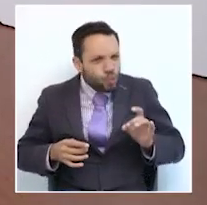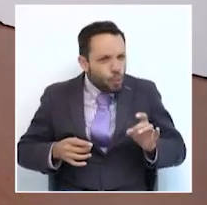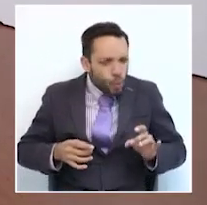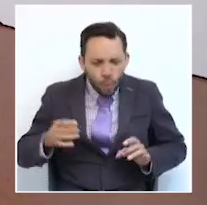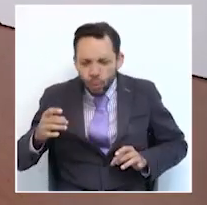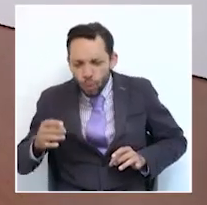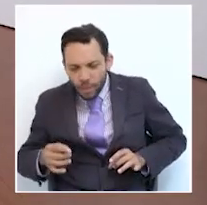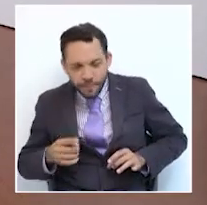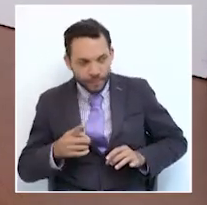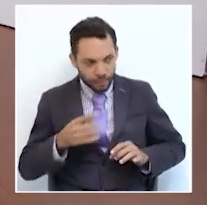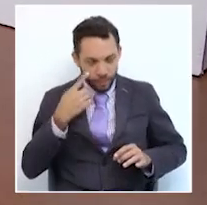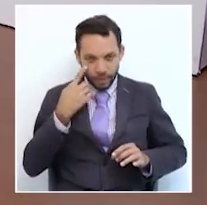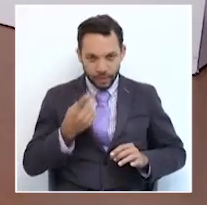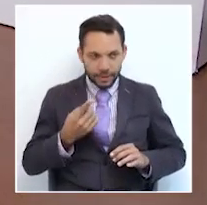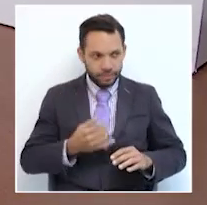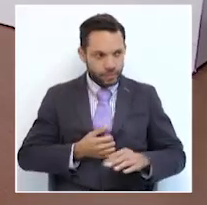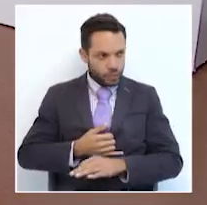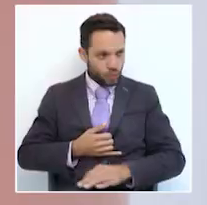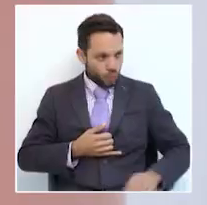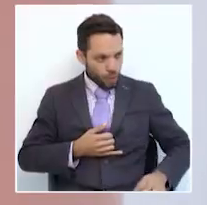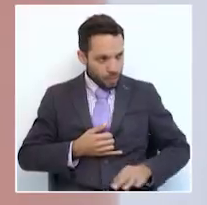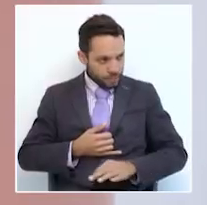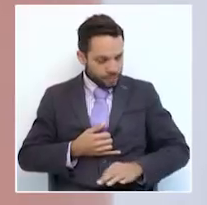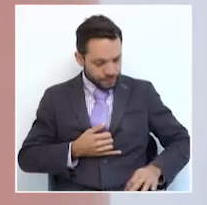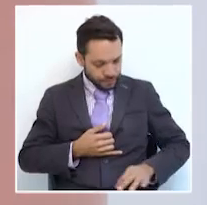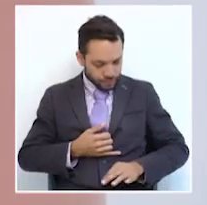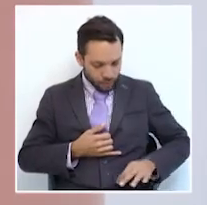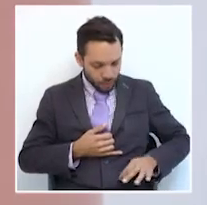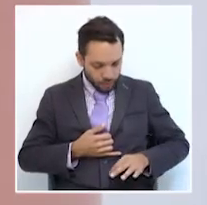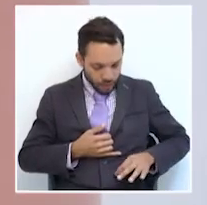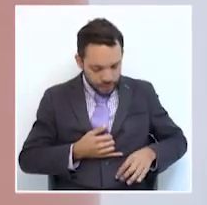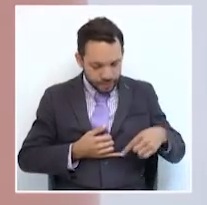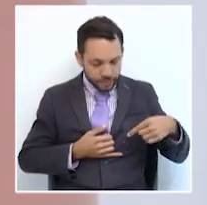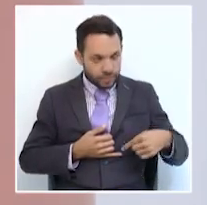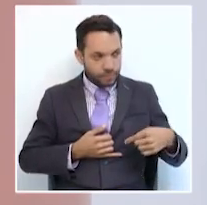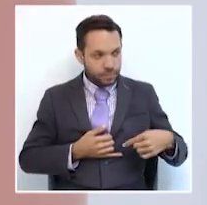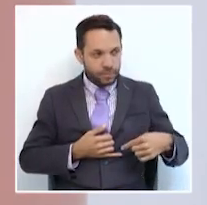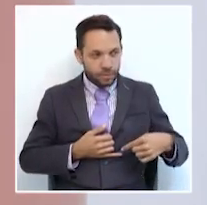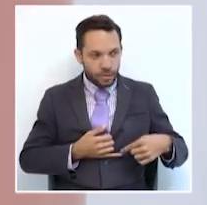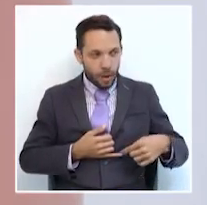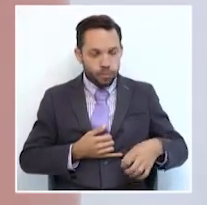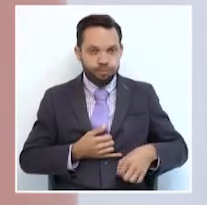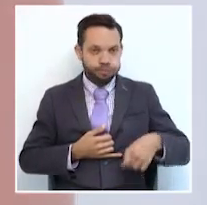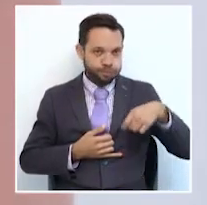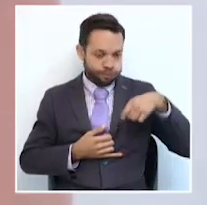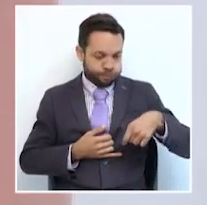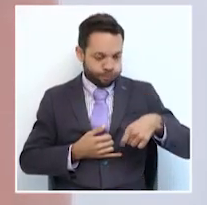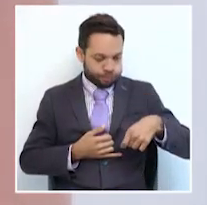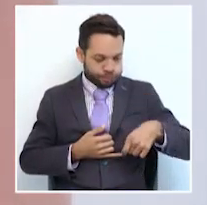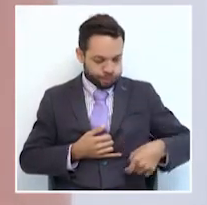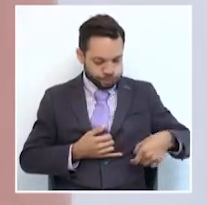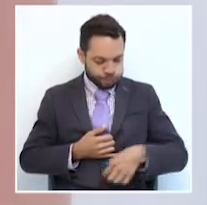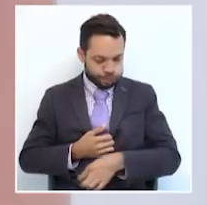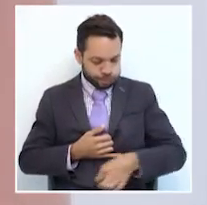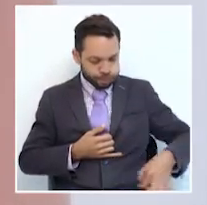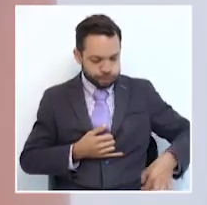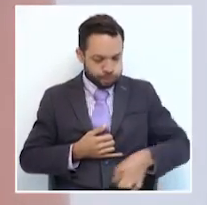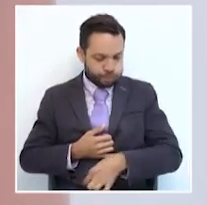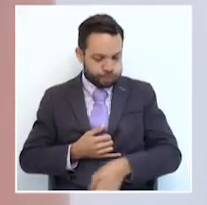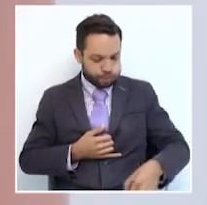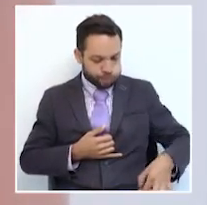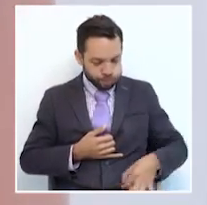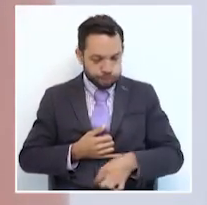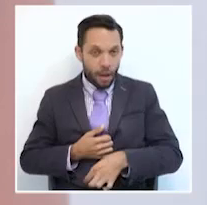parte del intestino delgado en esta parte está el intestino grueso y aquí aquí metidito ya voy a